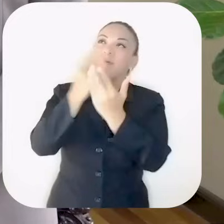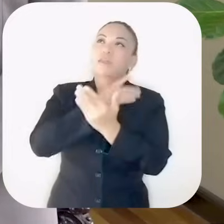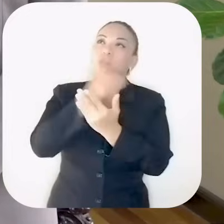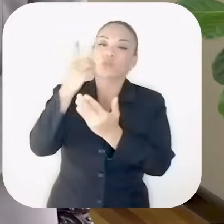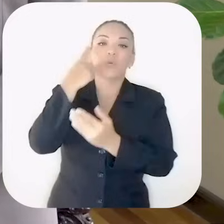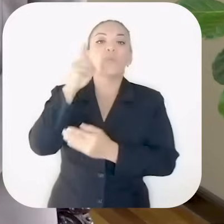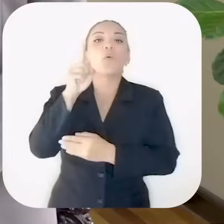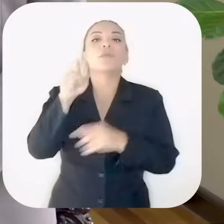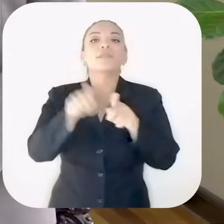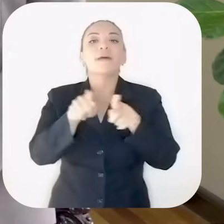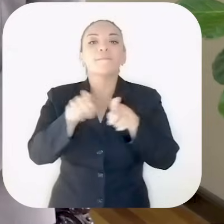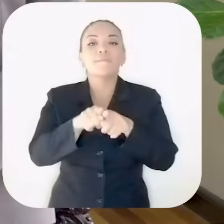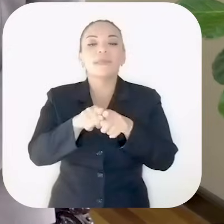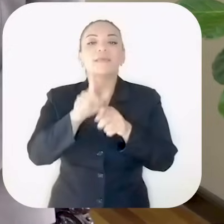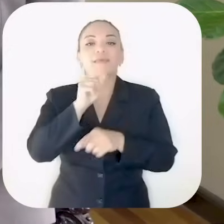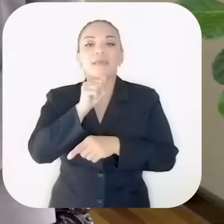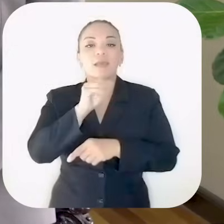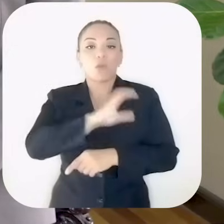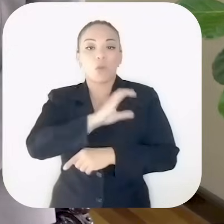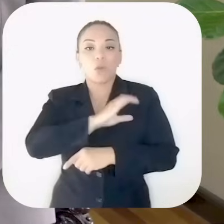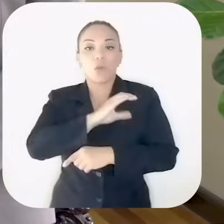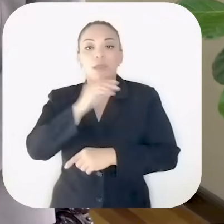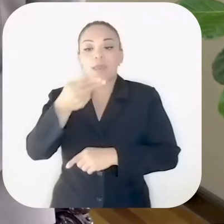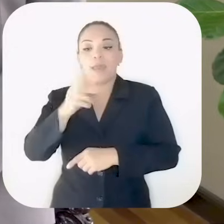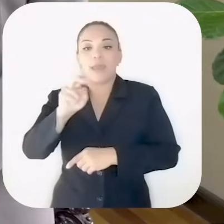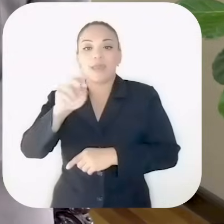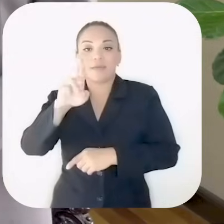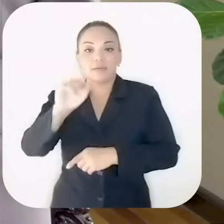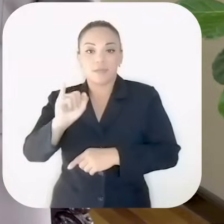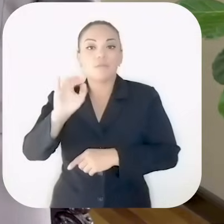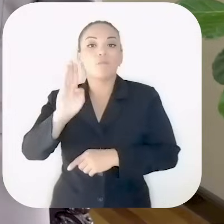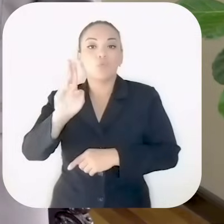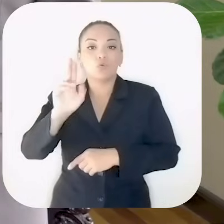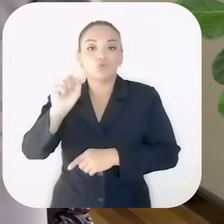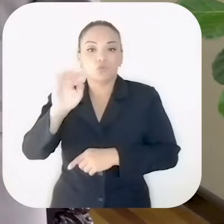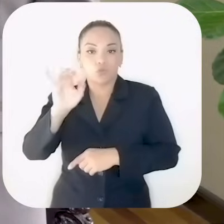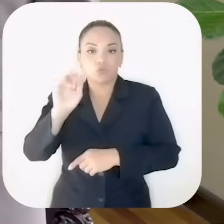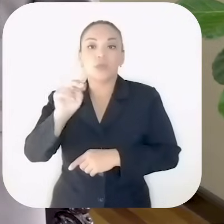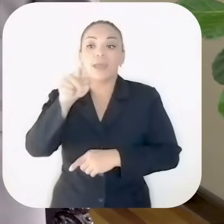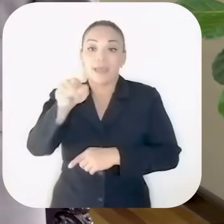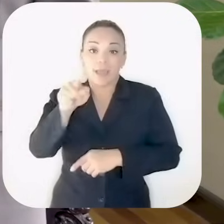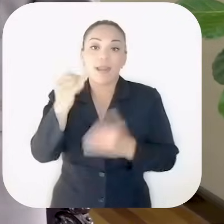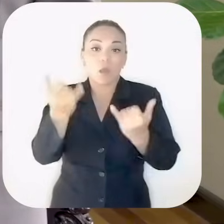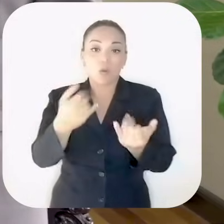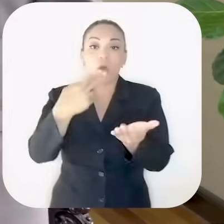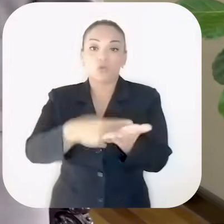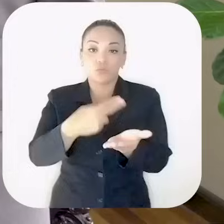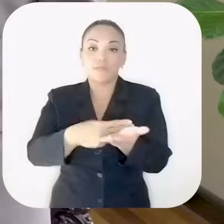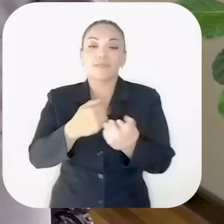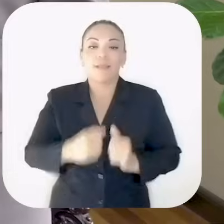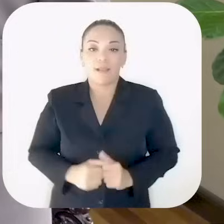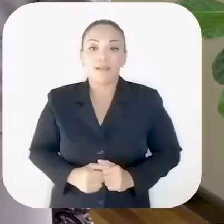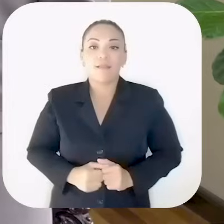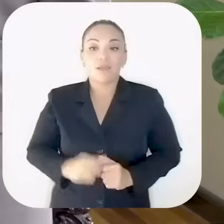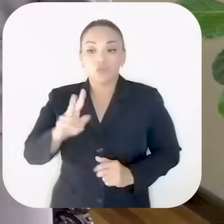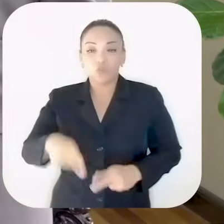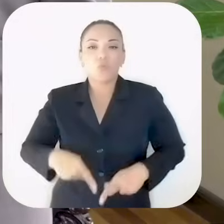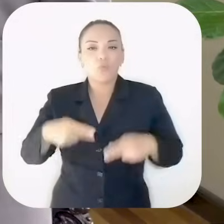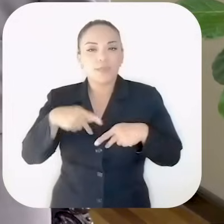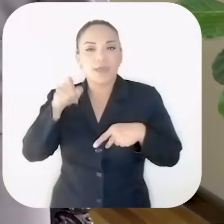Henry Bustos, que se encuentra luchando por su vida, producto de un acto